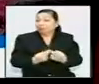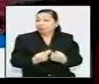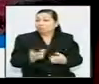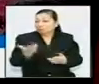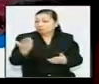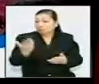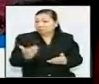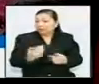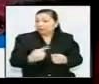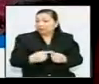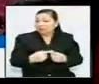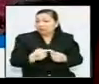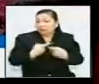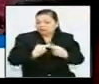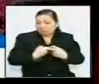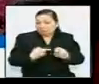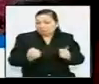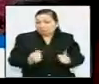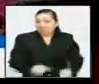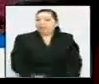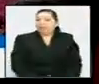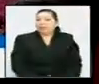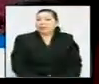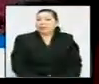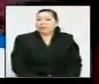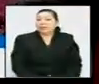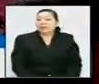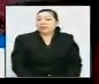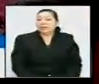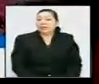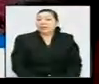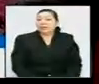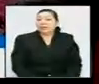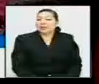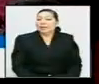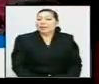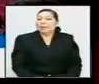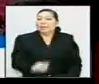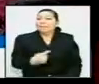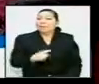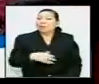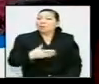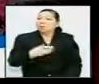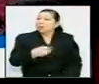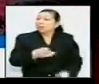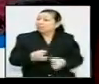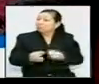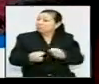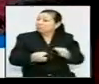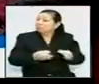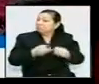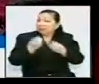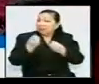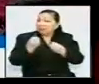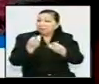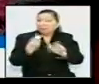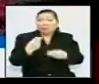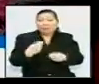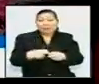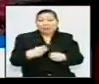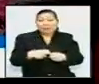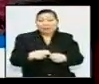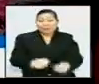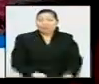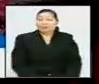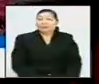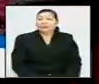sea invitado a diferentes medios periodísticos o comunicativos para que pueda informar, porque va a ser difícil, porque